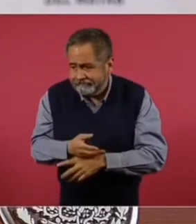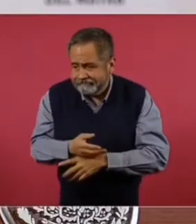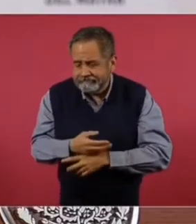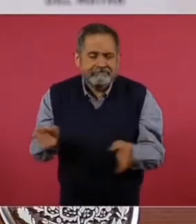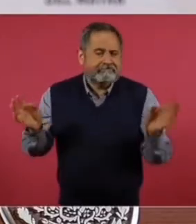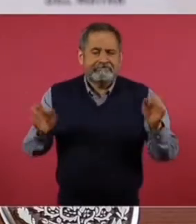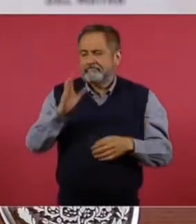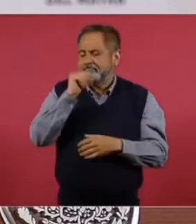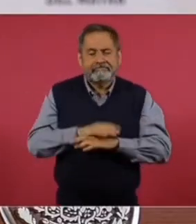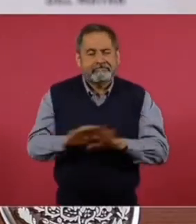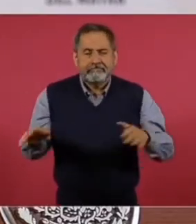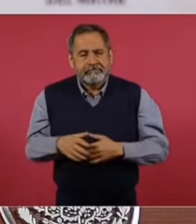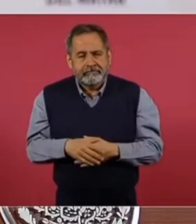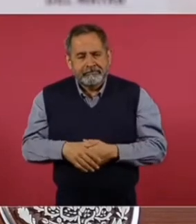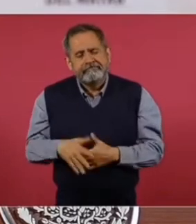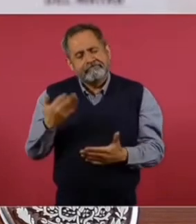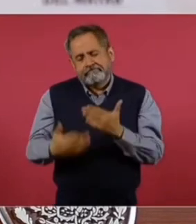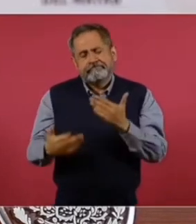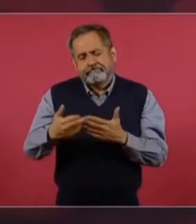quizá nos faltó